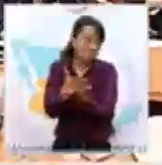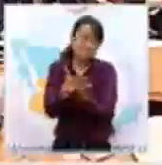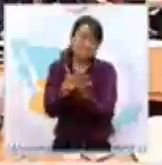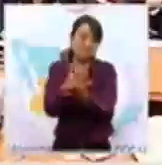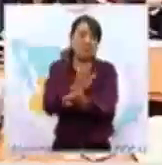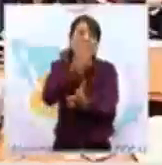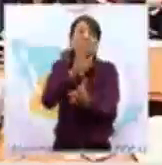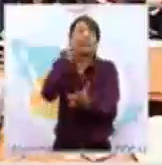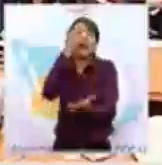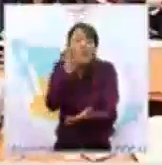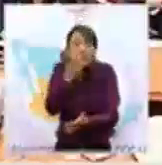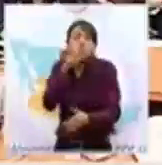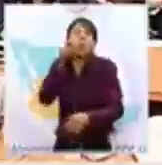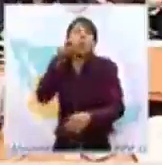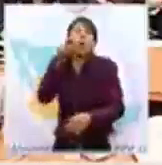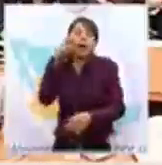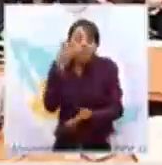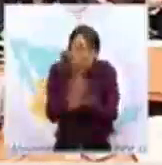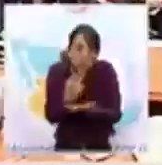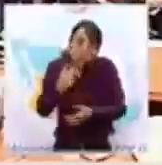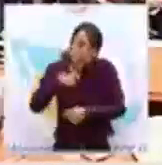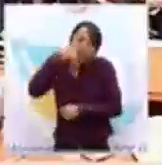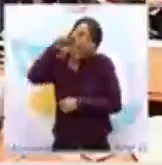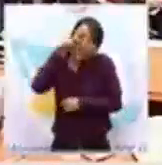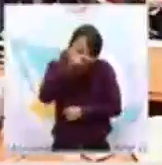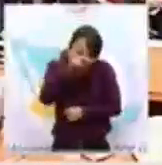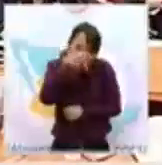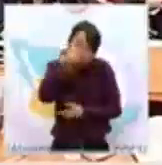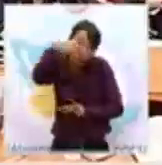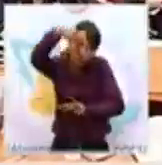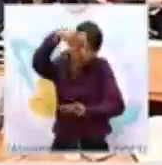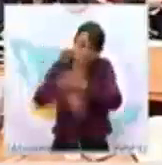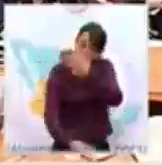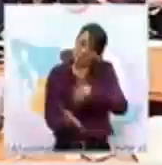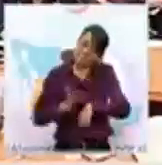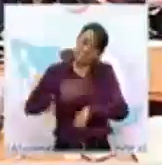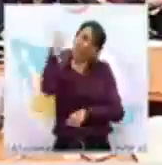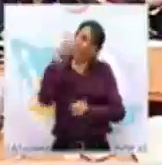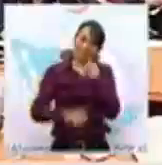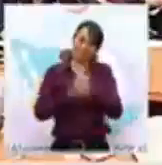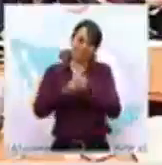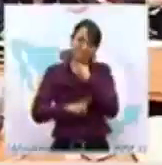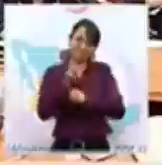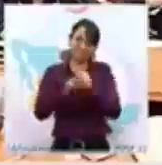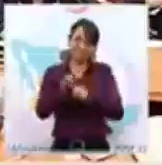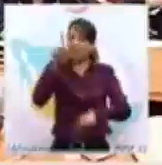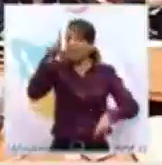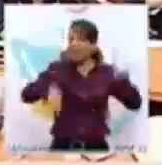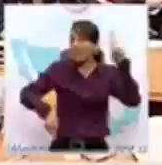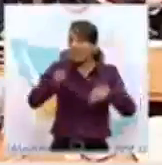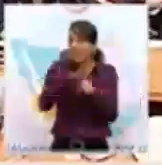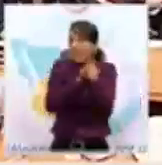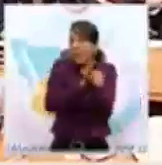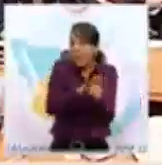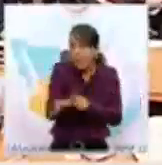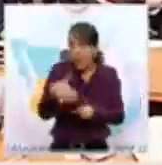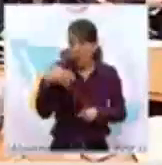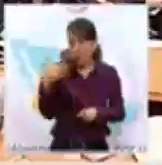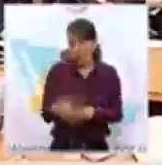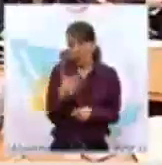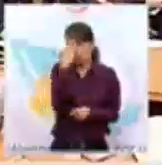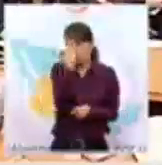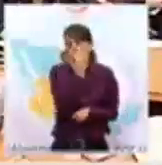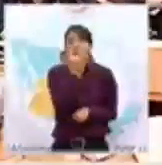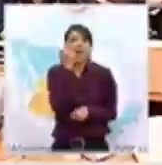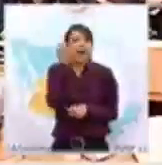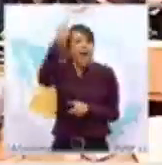tener en el impulso a las capacidades intelectuales de las personas, entre otras, yo me